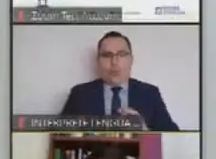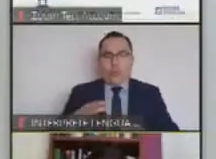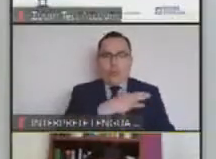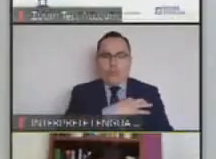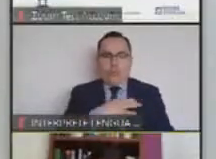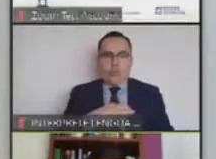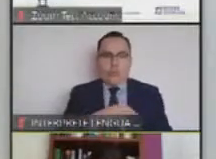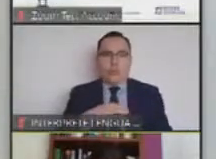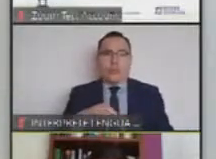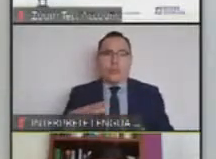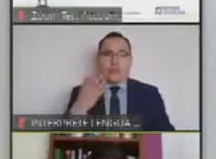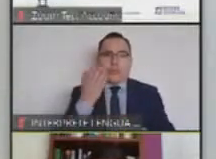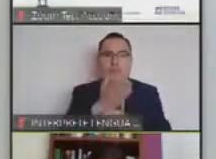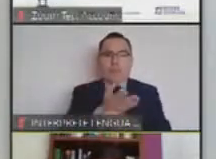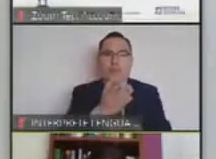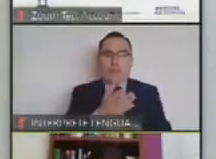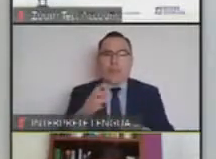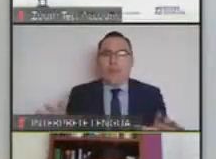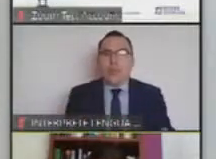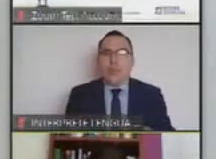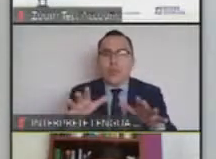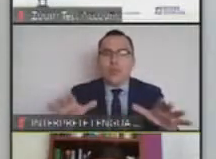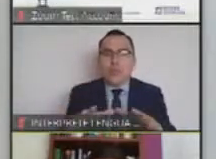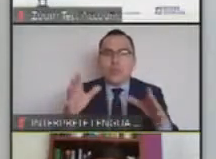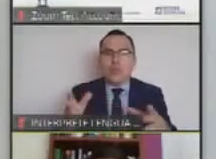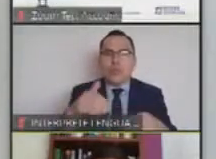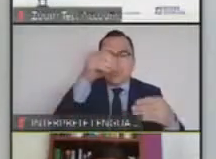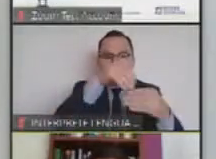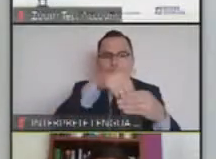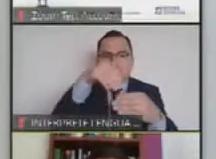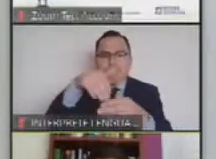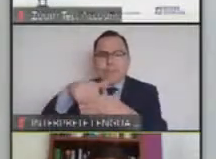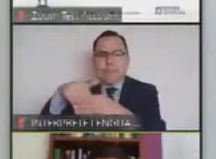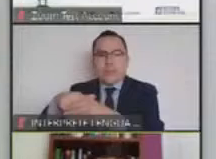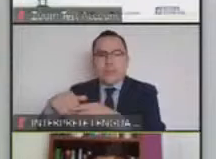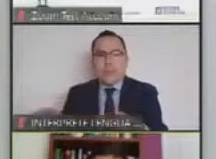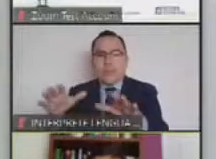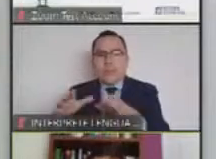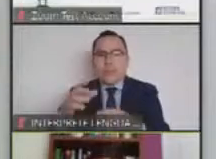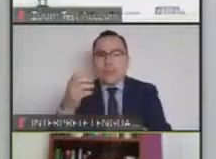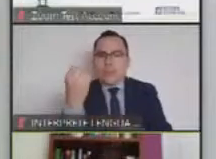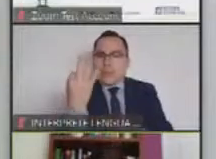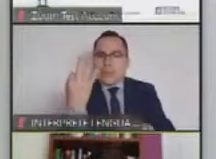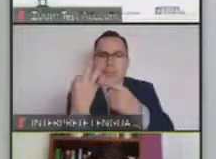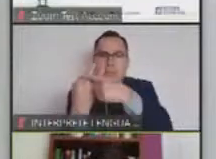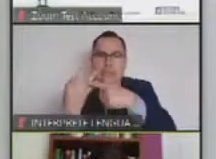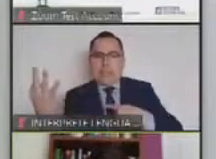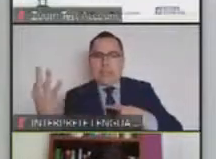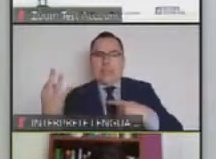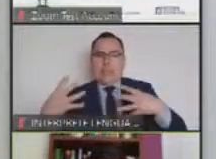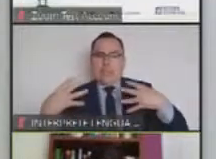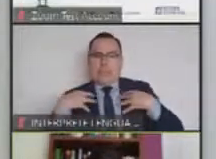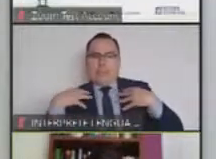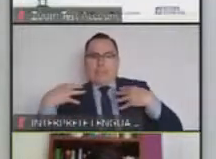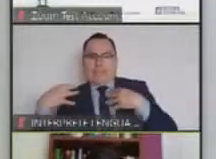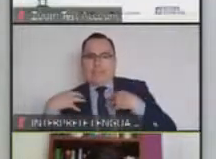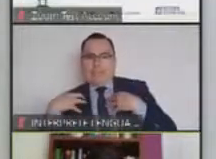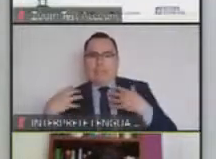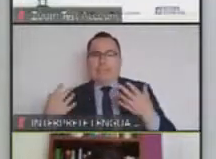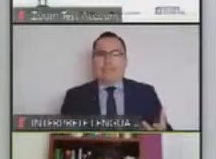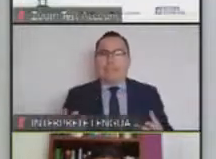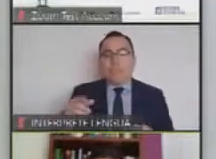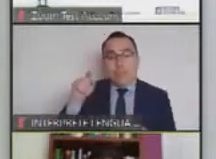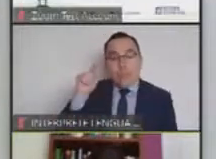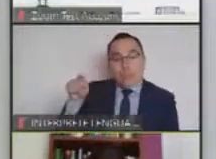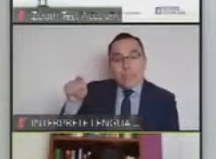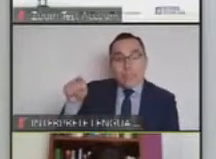facultades, que motiven sus votos al seleccionar postulantes para ternas de distintos cargos judiciales, ello a fin